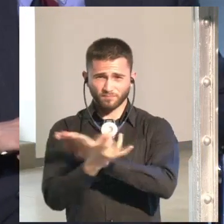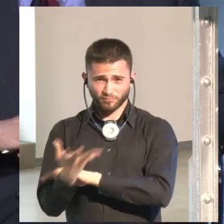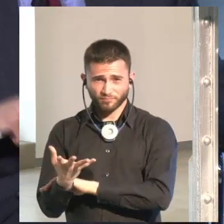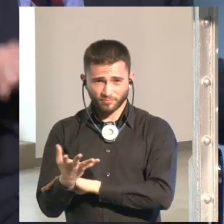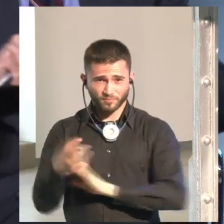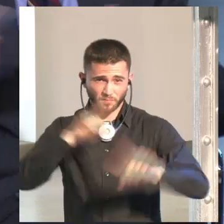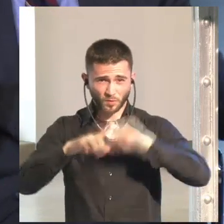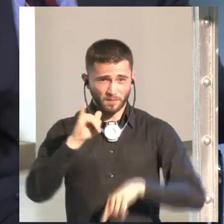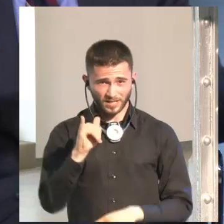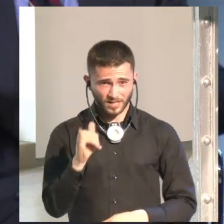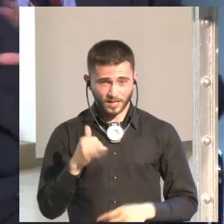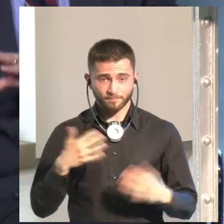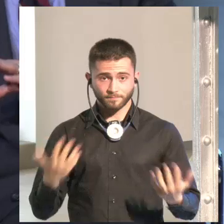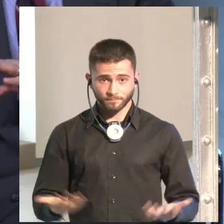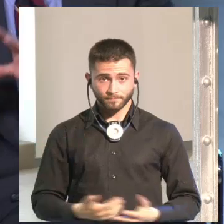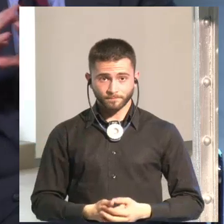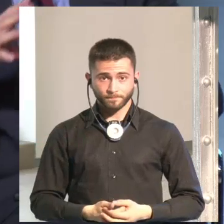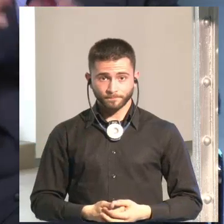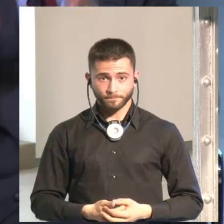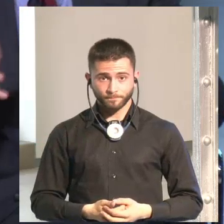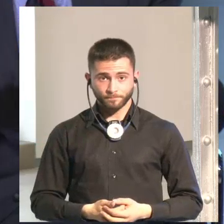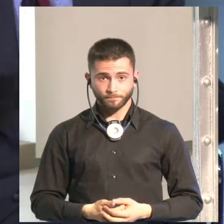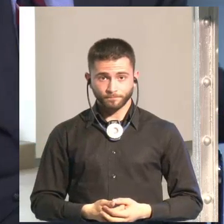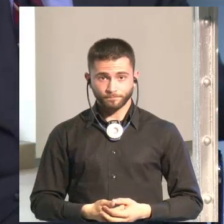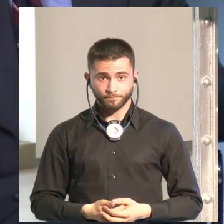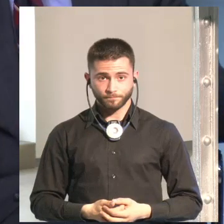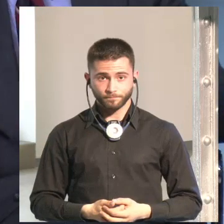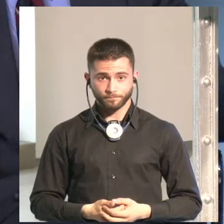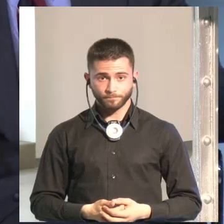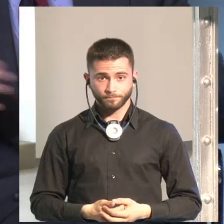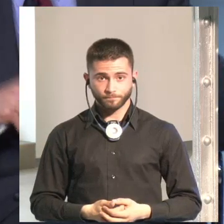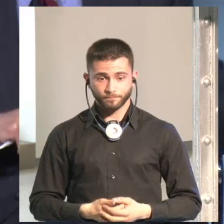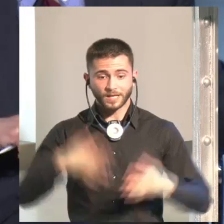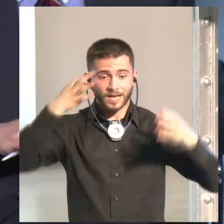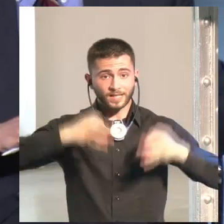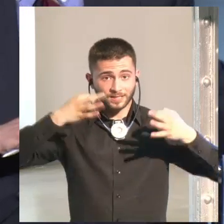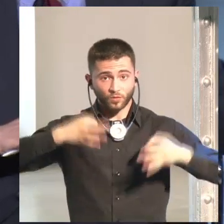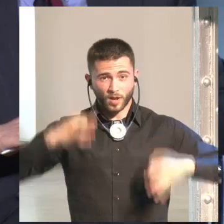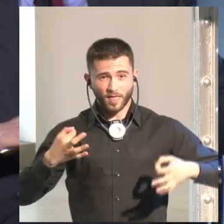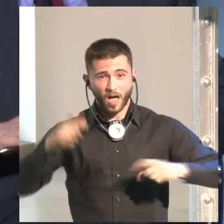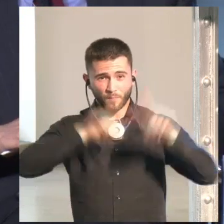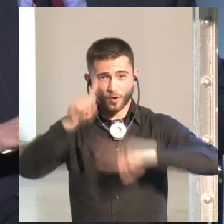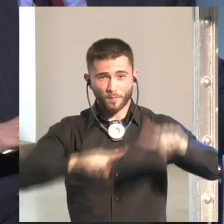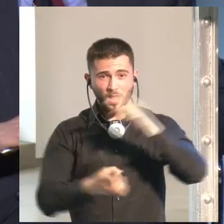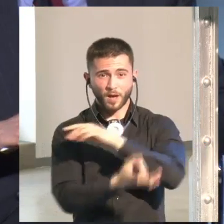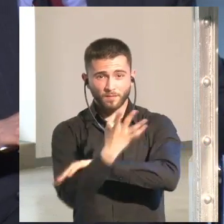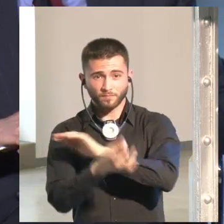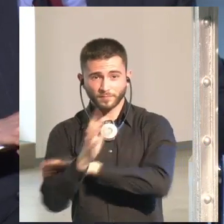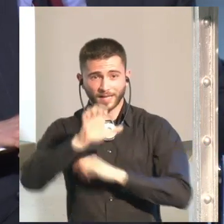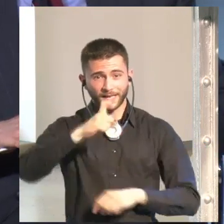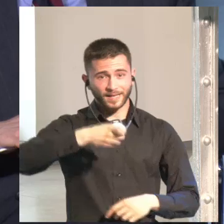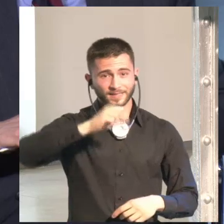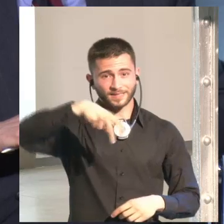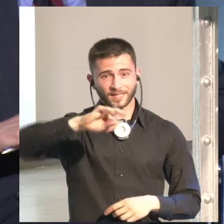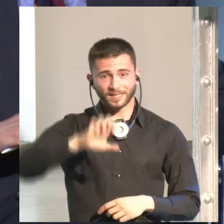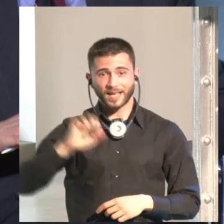están surgiendo problemas de la seguridad. Así que esta dicotomía entre ex ante y ex post